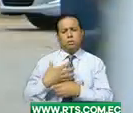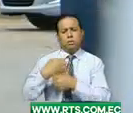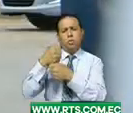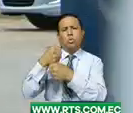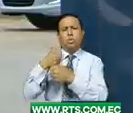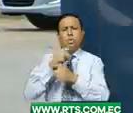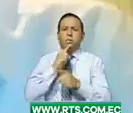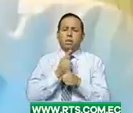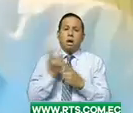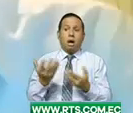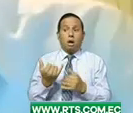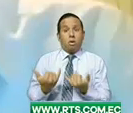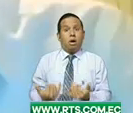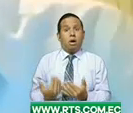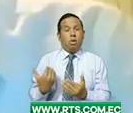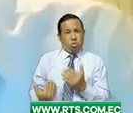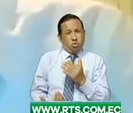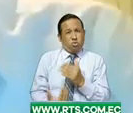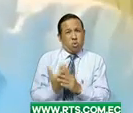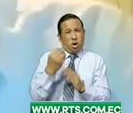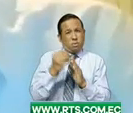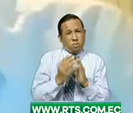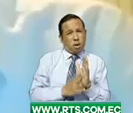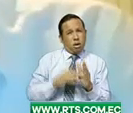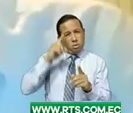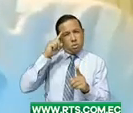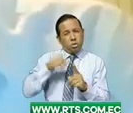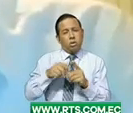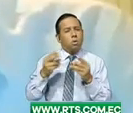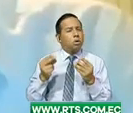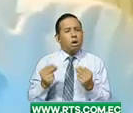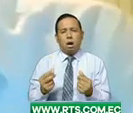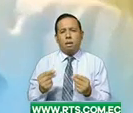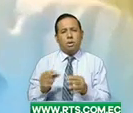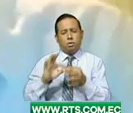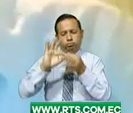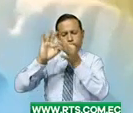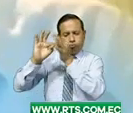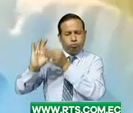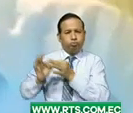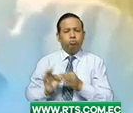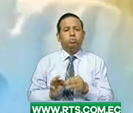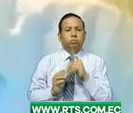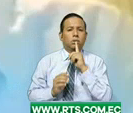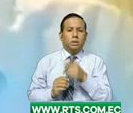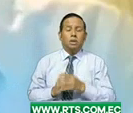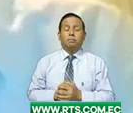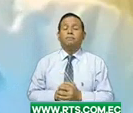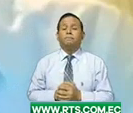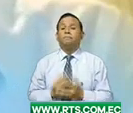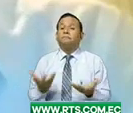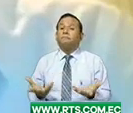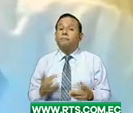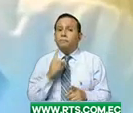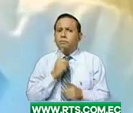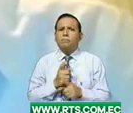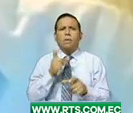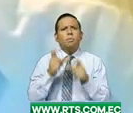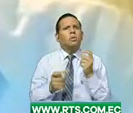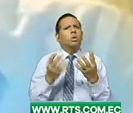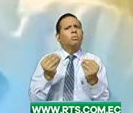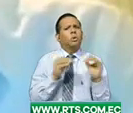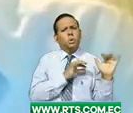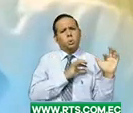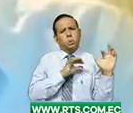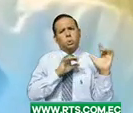que vamos a poner en marcha en corto tiempo, la verdad. También tenemos que verificar que con la gran afluencia de público que